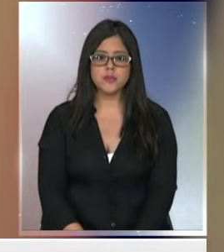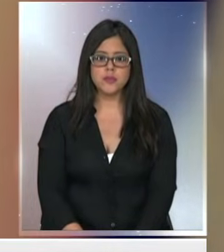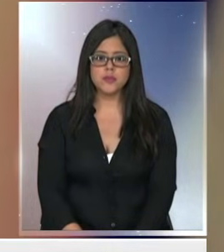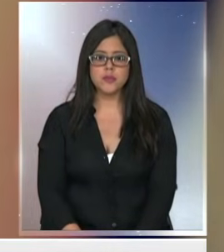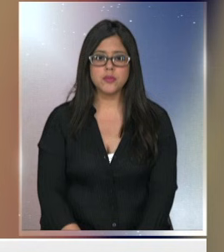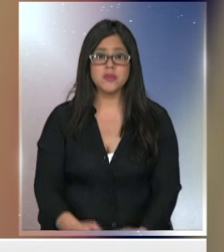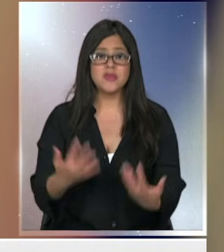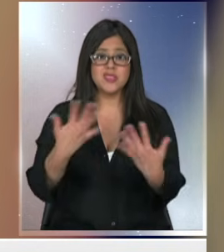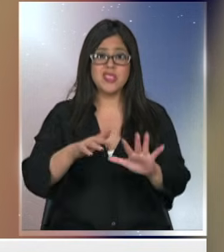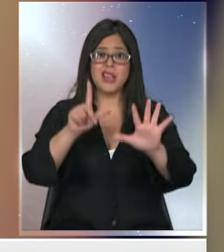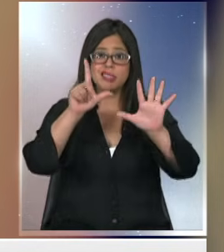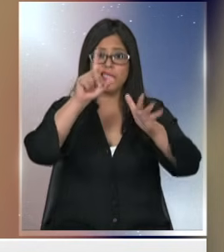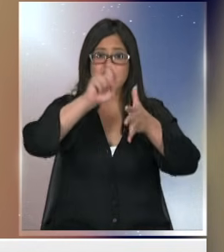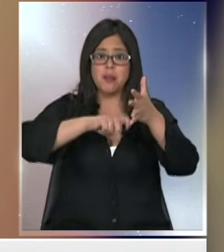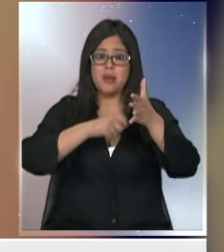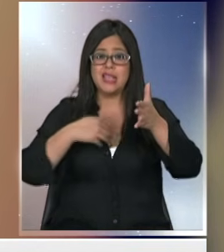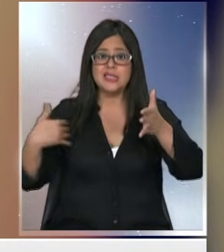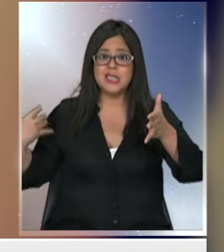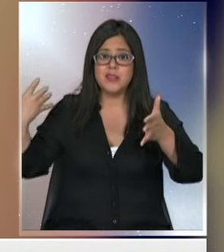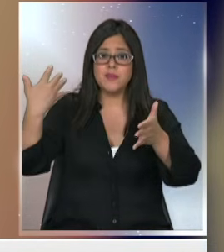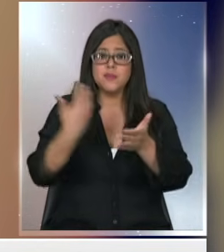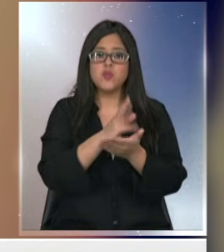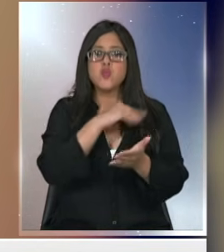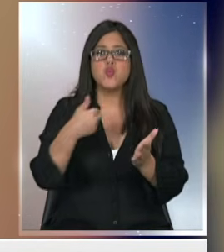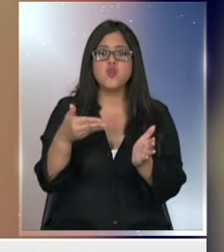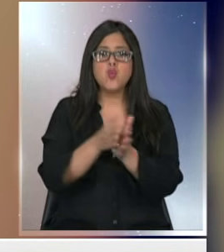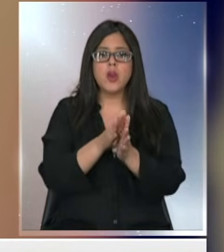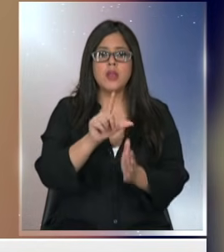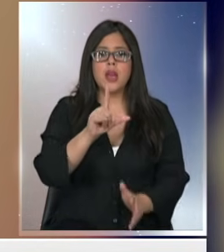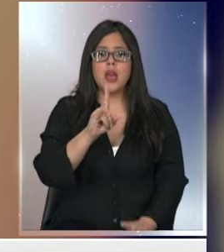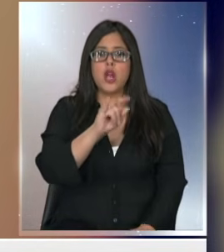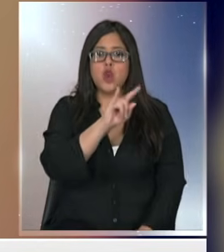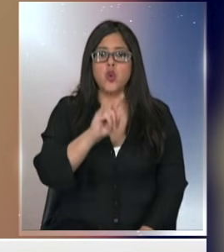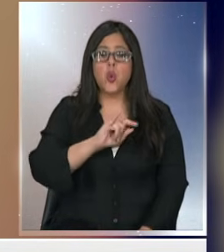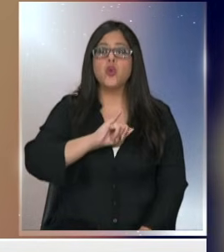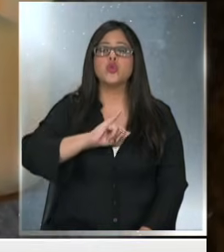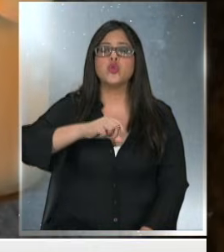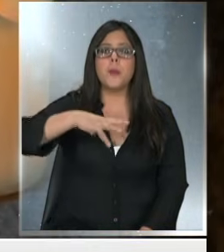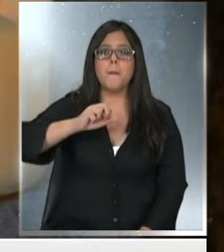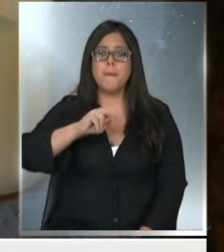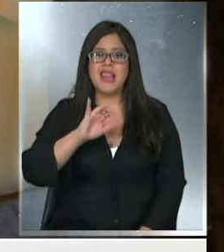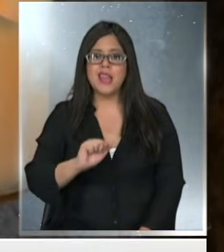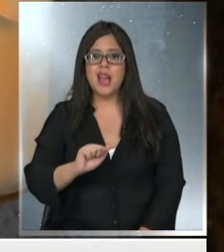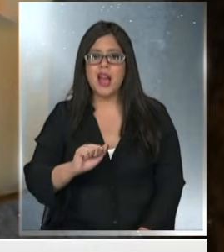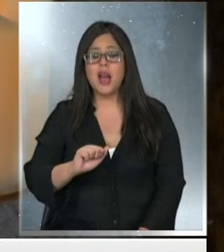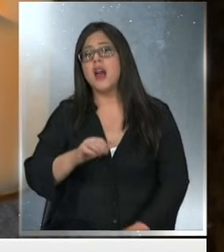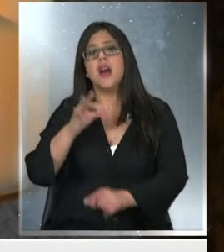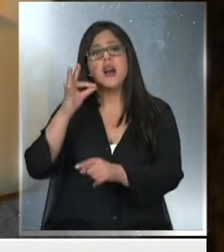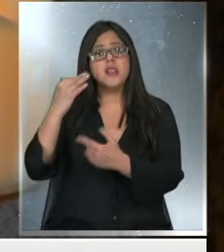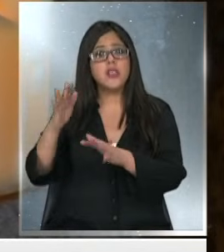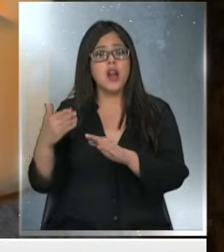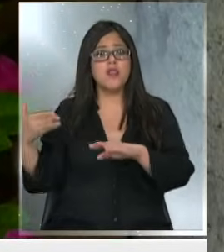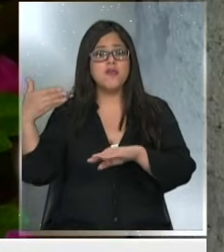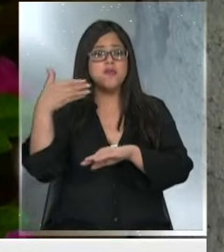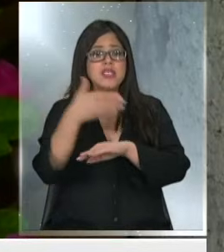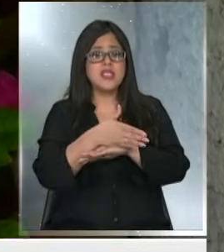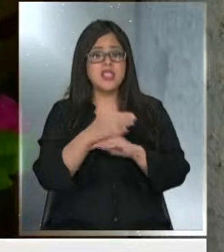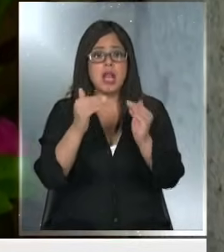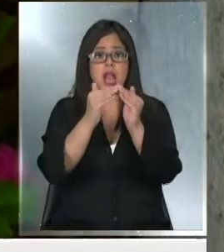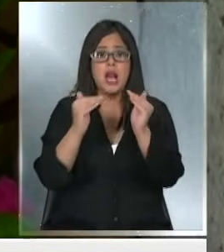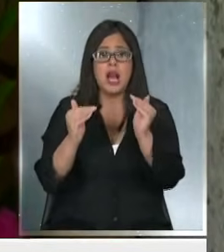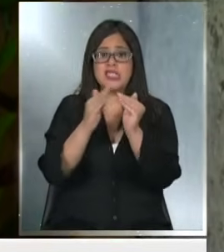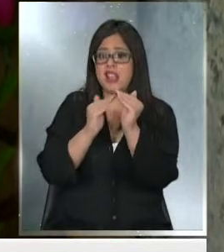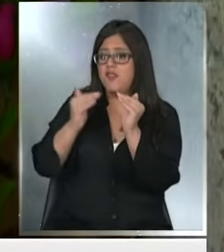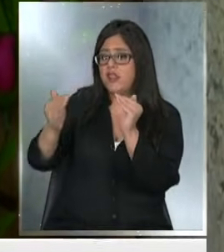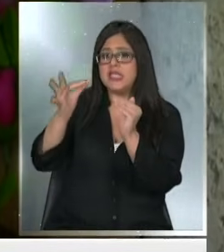Han pasado 7 meses desde el fallecimiento de Luz María a manos de delincuentes. Una simple visita a la casa de su vecina le